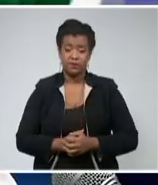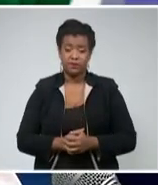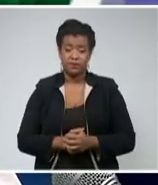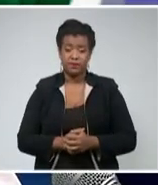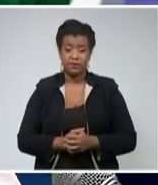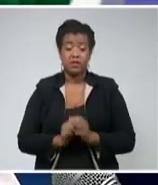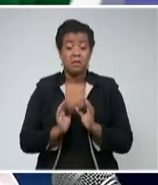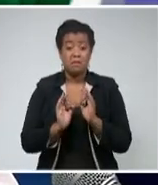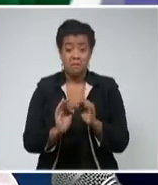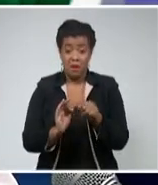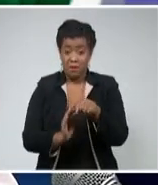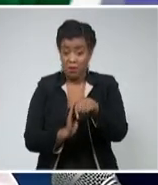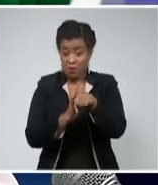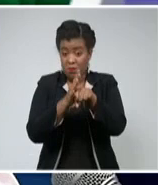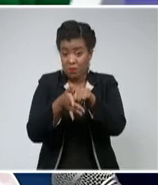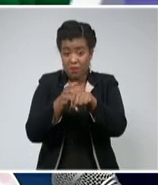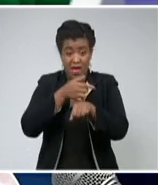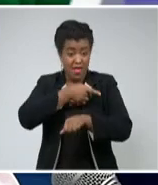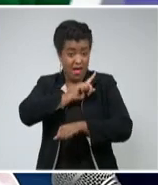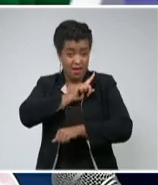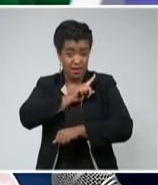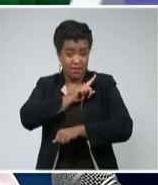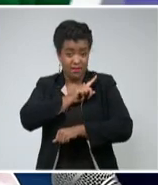este comportamiento del día de ayer,